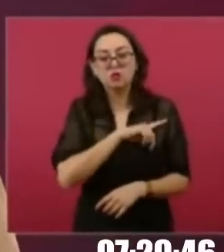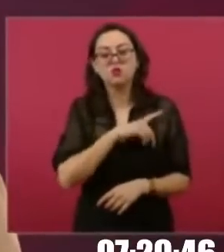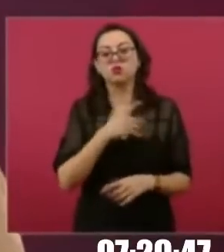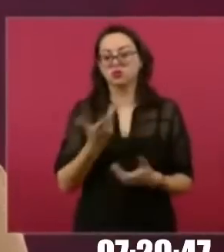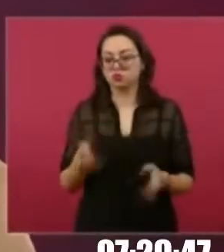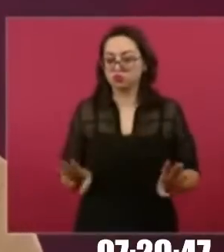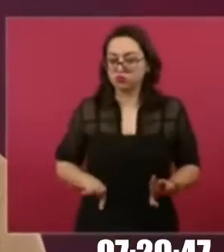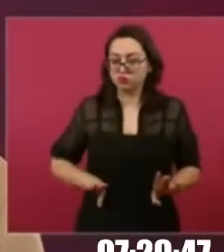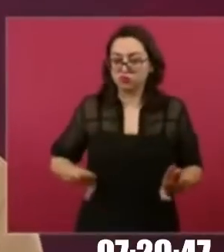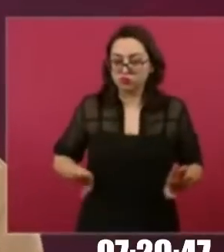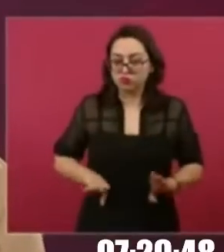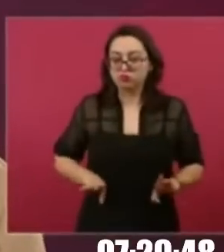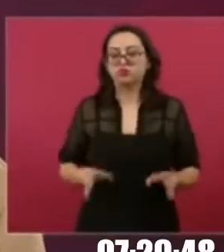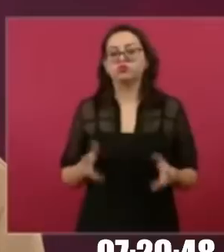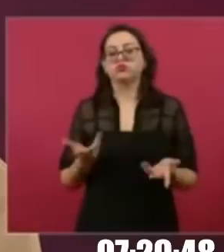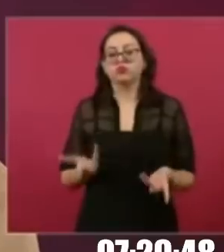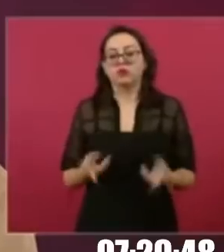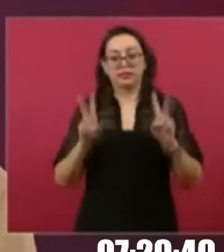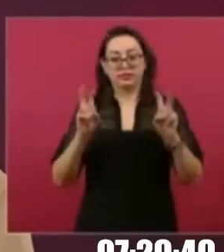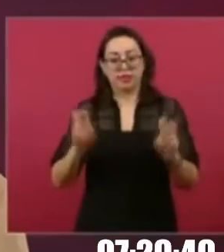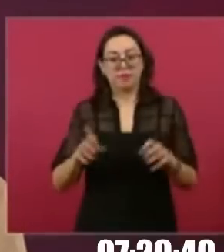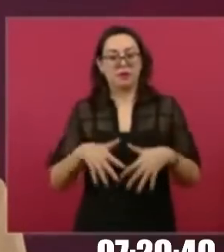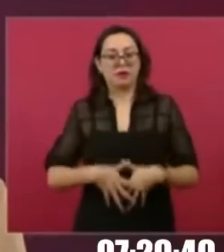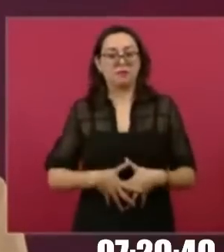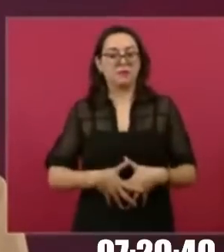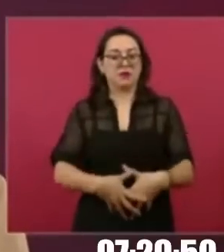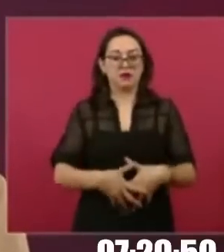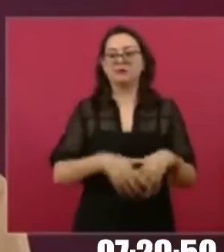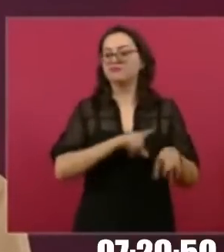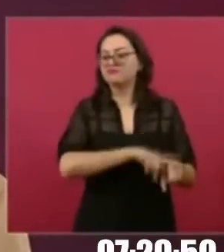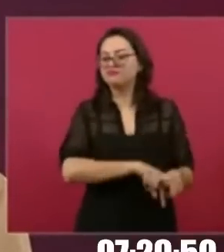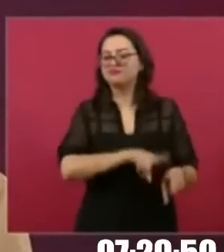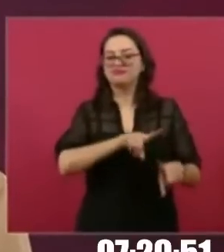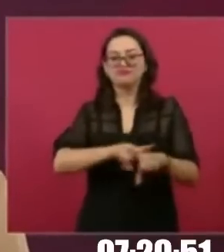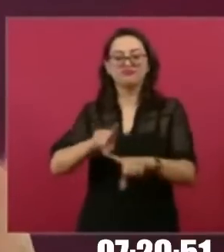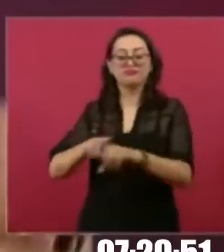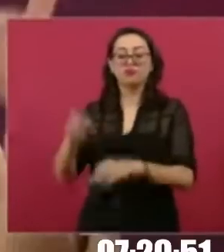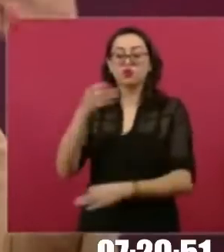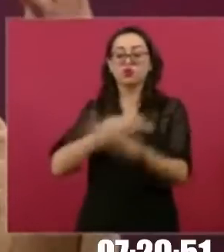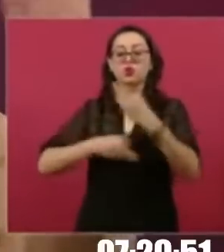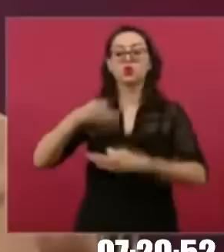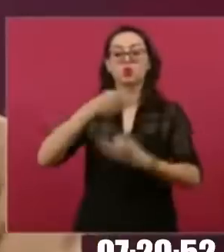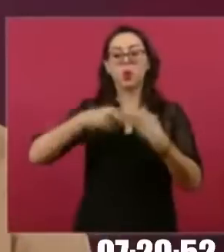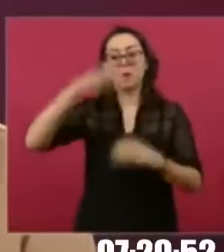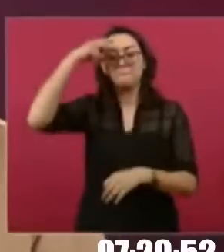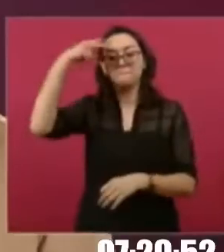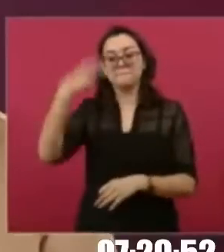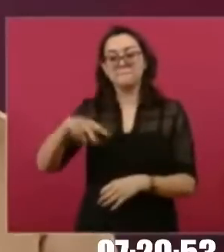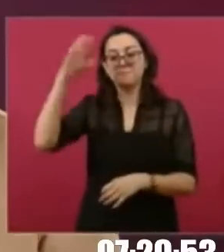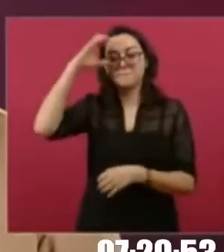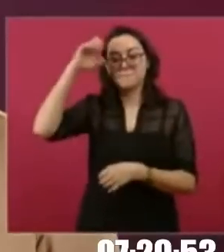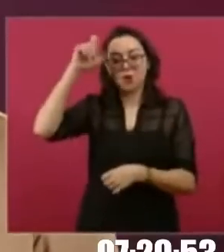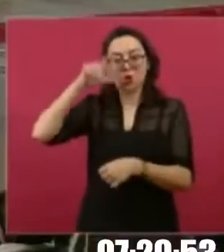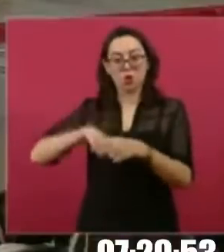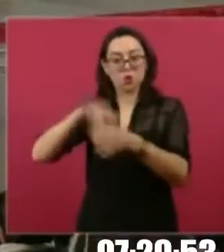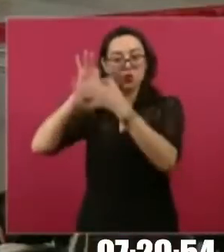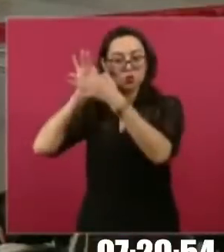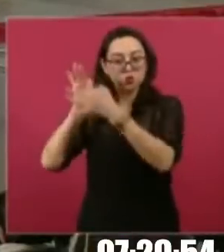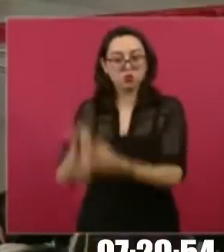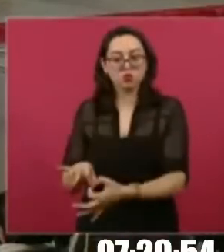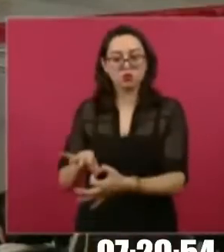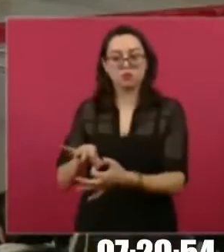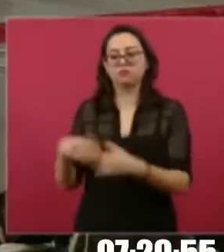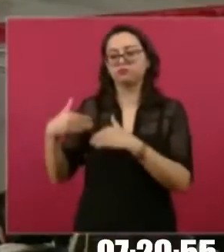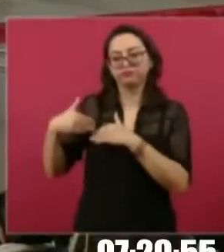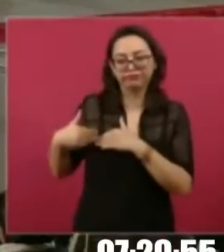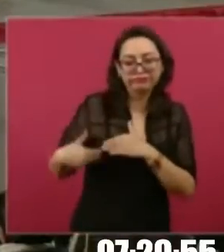respecto a la salud reproductiva y por eso un modelo preventivo como este es el que nos garantiza en el tiempo que la salud